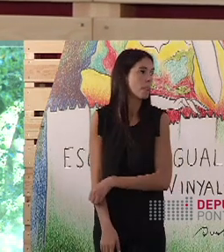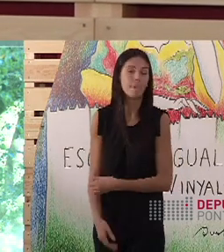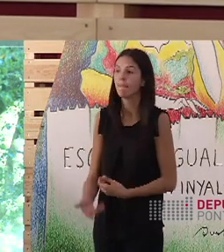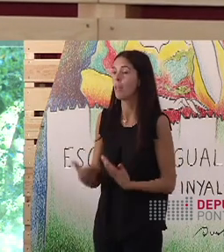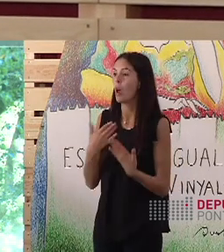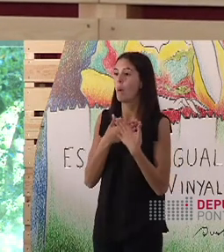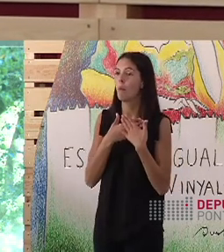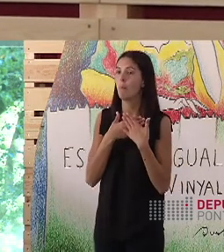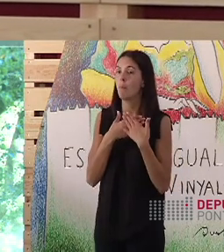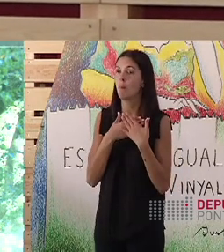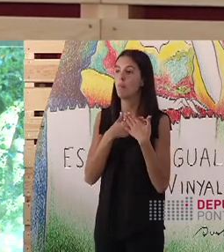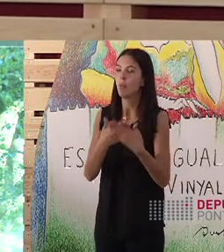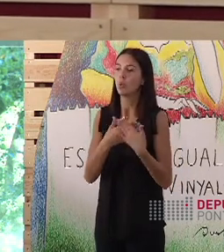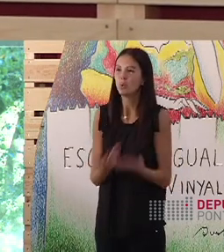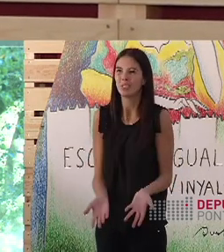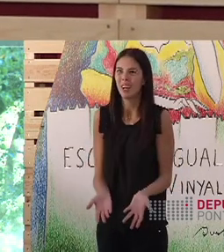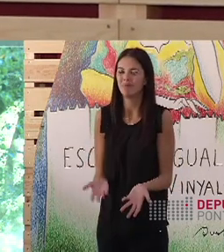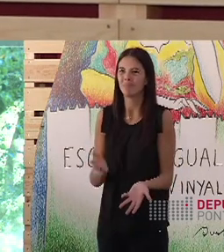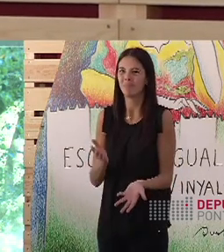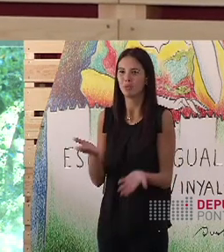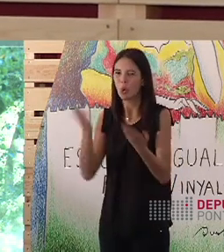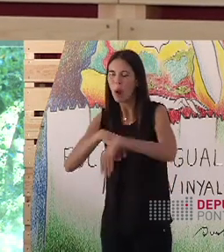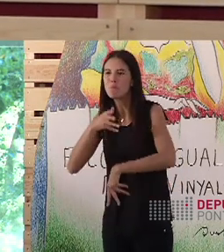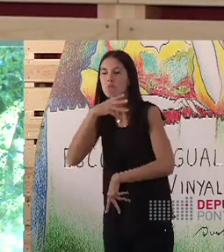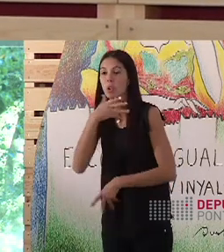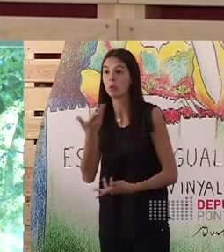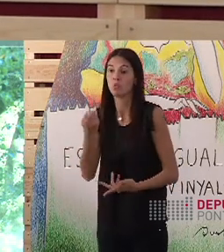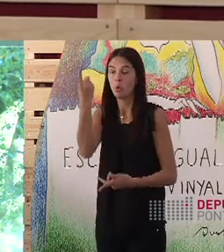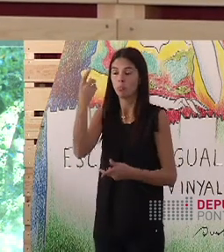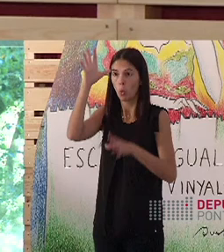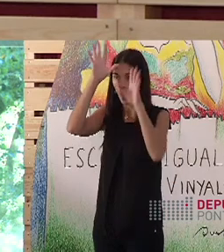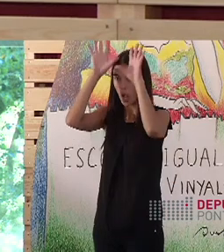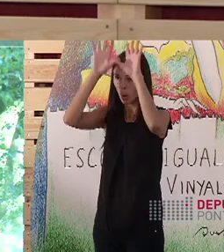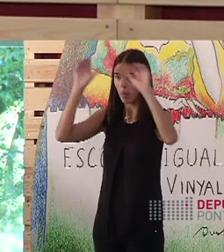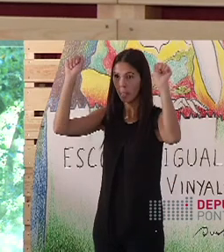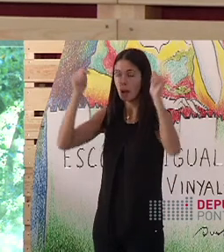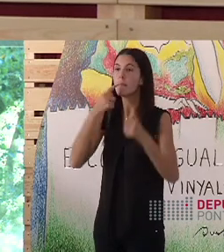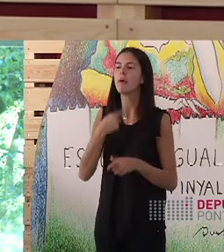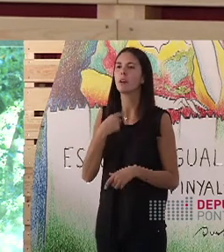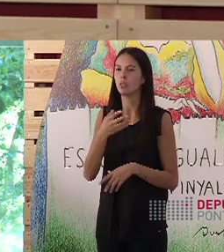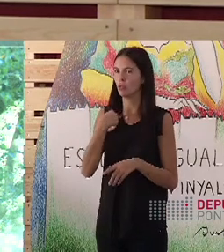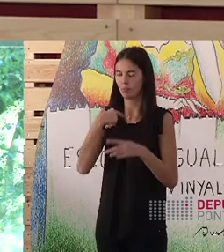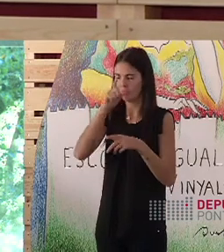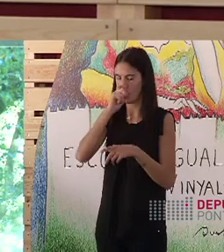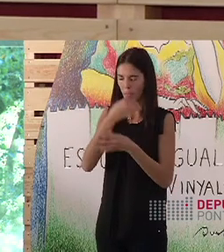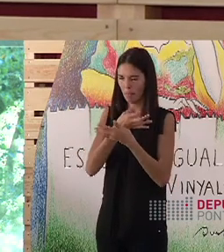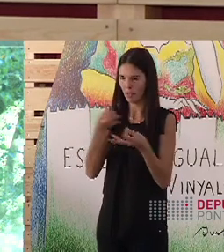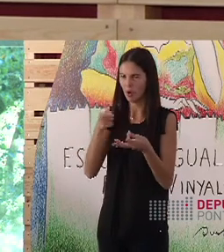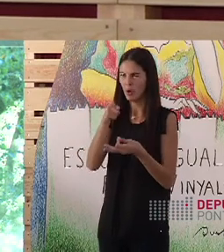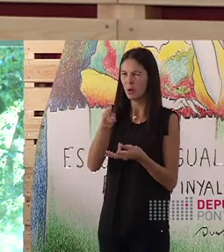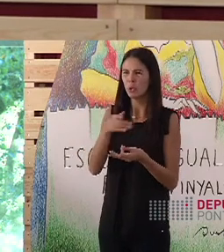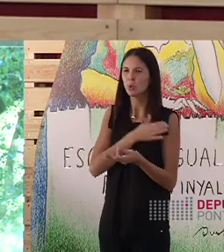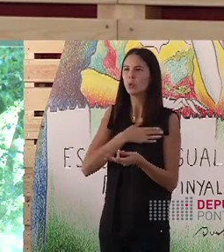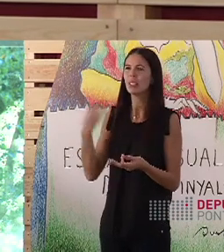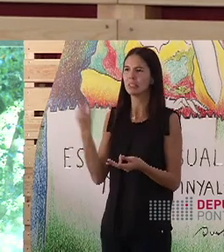por que pode estar viciada. Pois como me dixo un guardia civil, mas recordo textualmente, pero Silvia, tú que queres? Cerrar